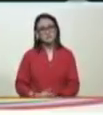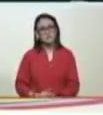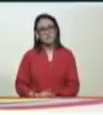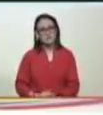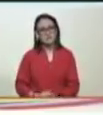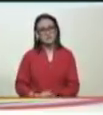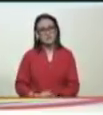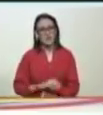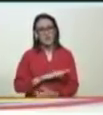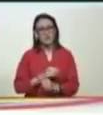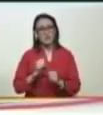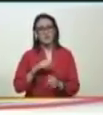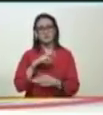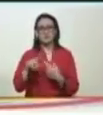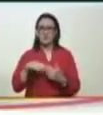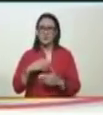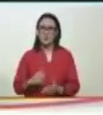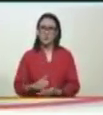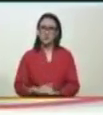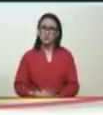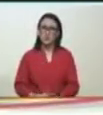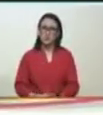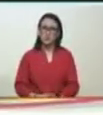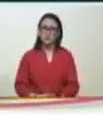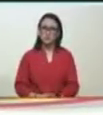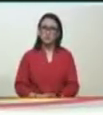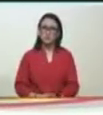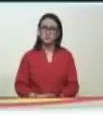Las fuerzas de la Revolución Bolivariana